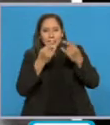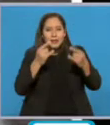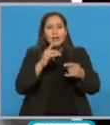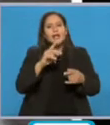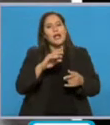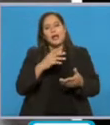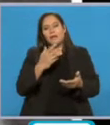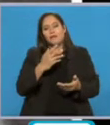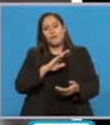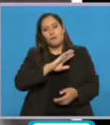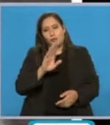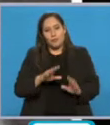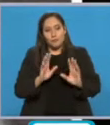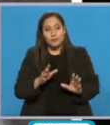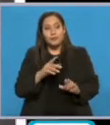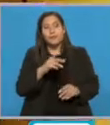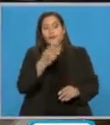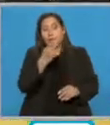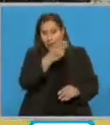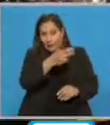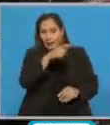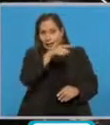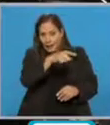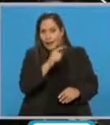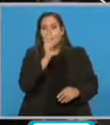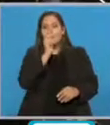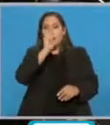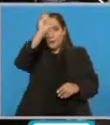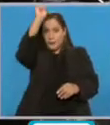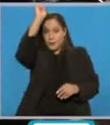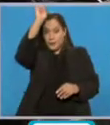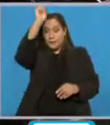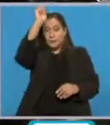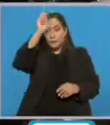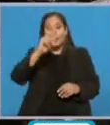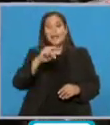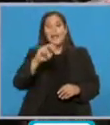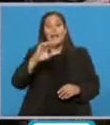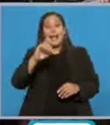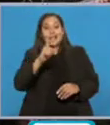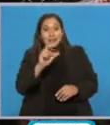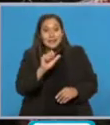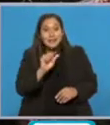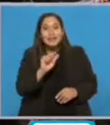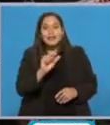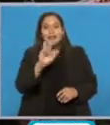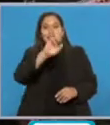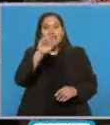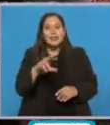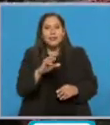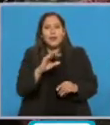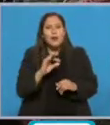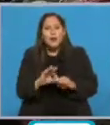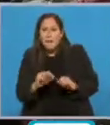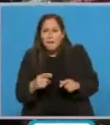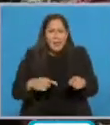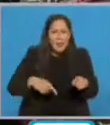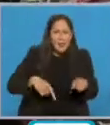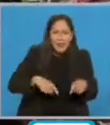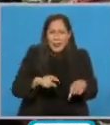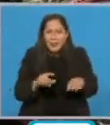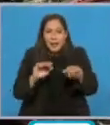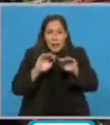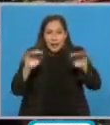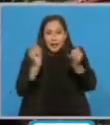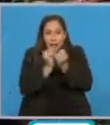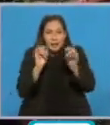descanse, pues en esa época él era árbitro y el Necaxa ya estaban en los últimos minutos, ya con el